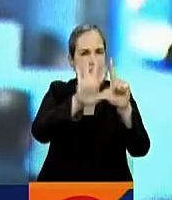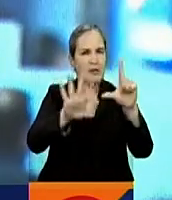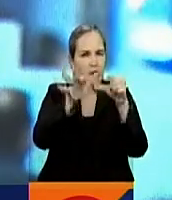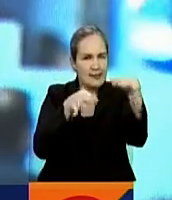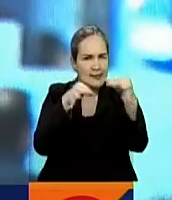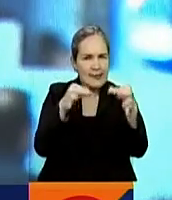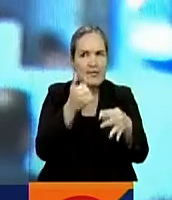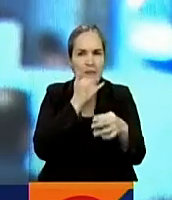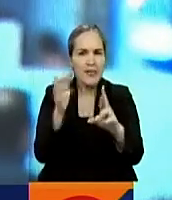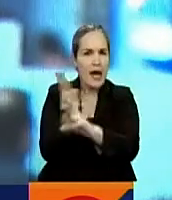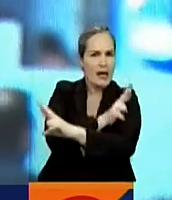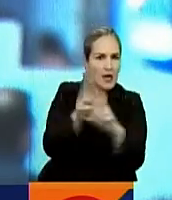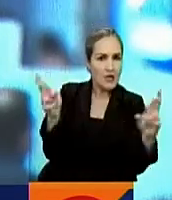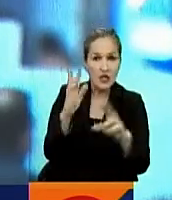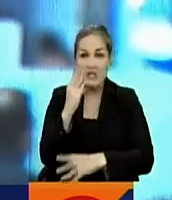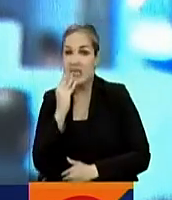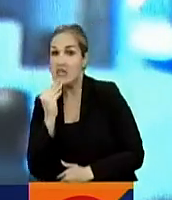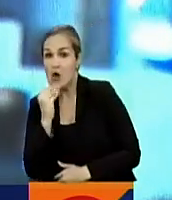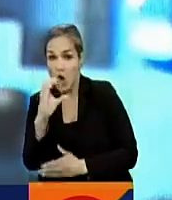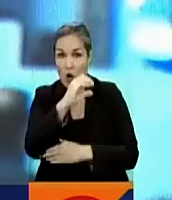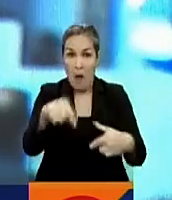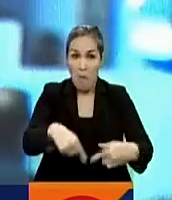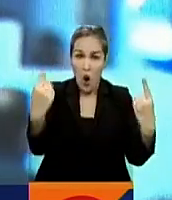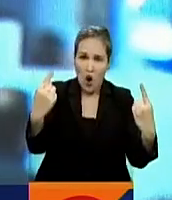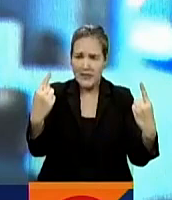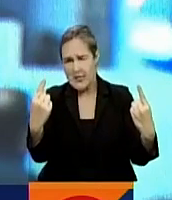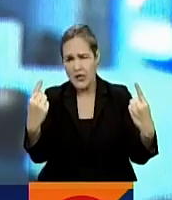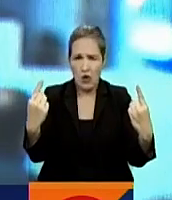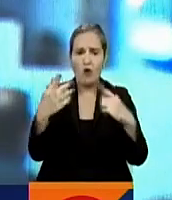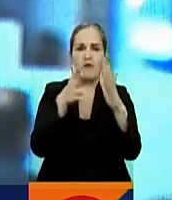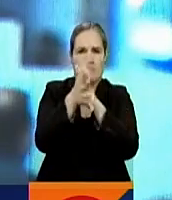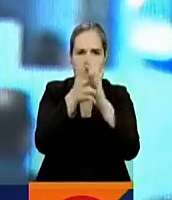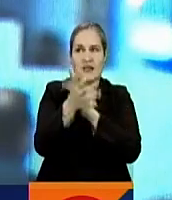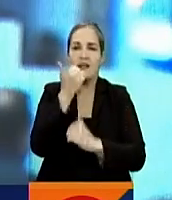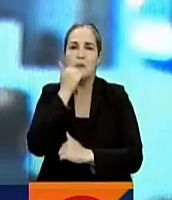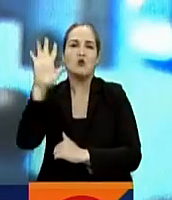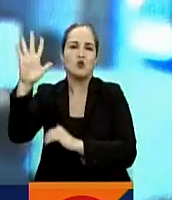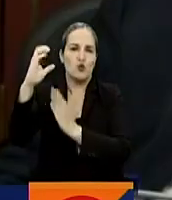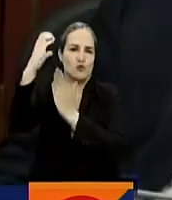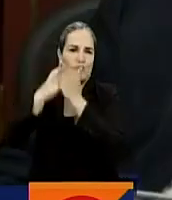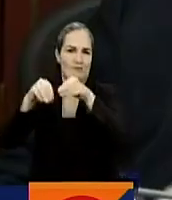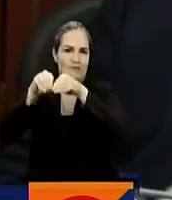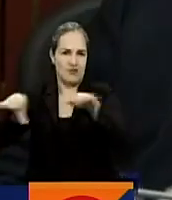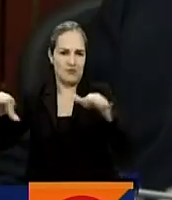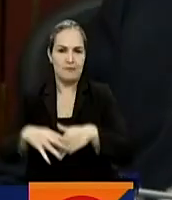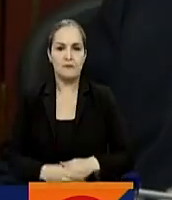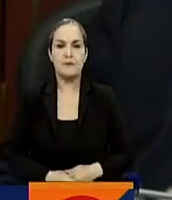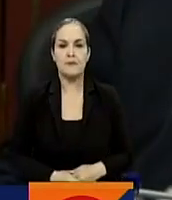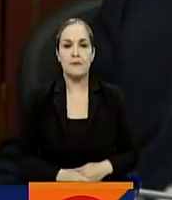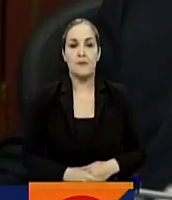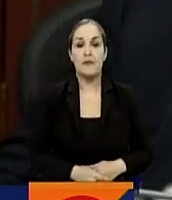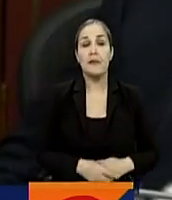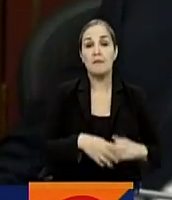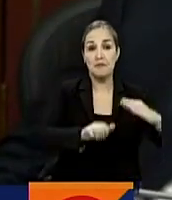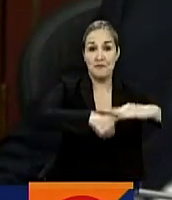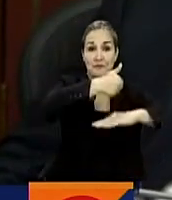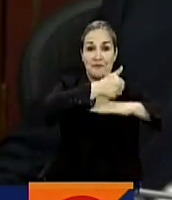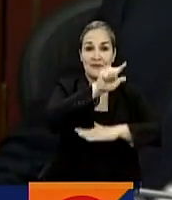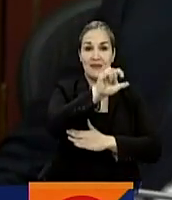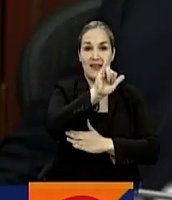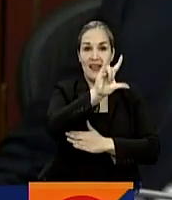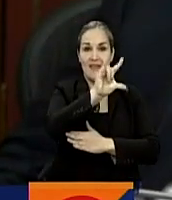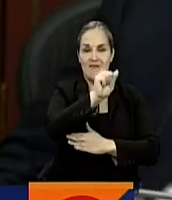están las relaciones entre Israel y Colombia luego del comunicado que emitió ese país el canciller colombiano Álvaro